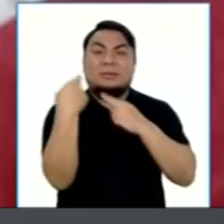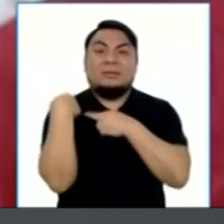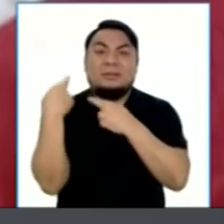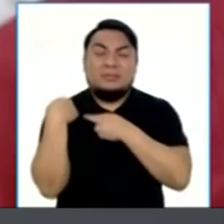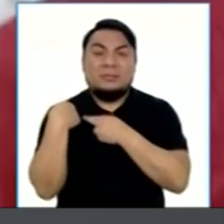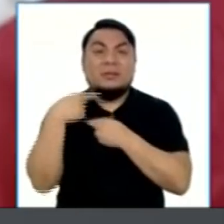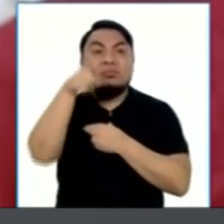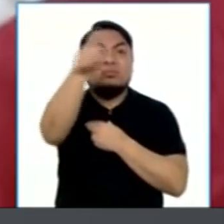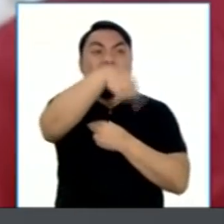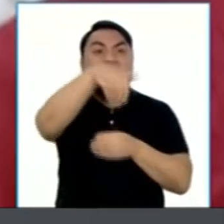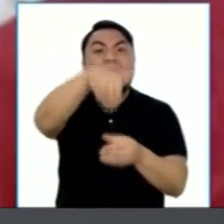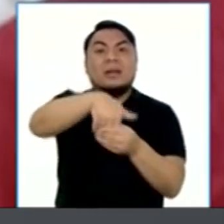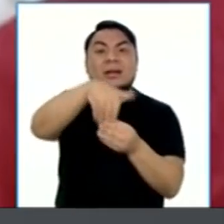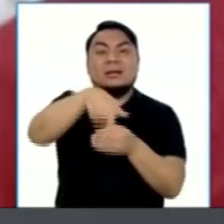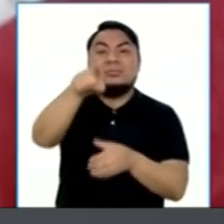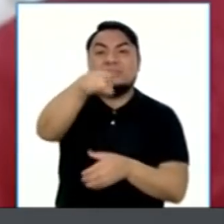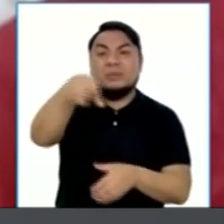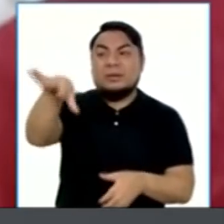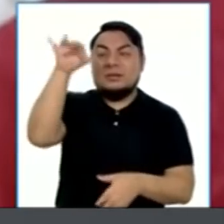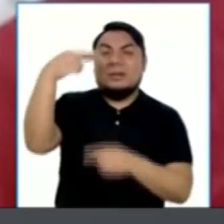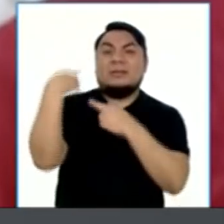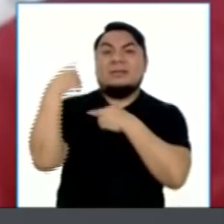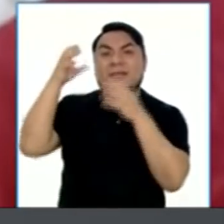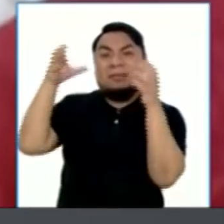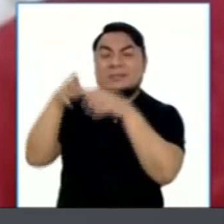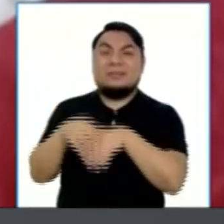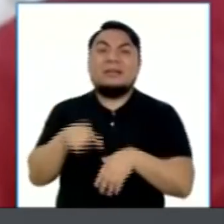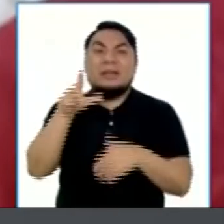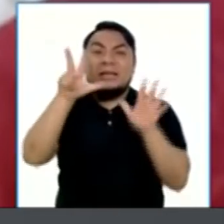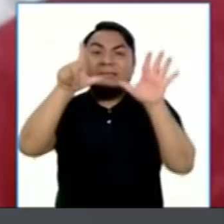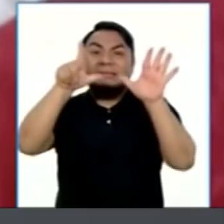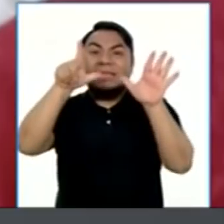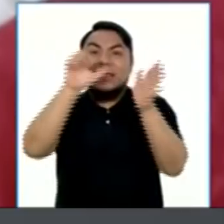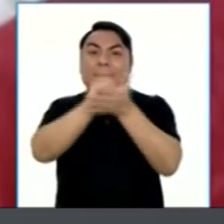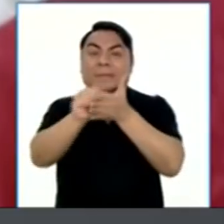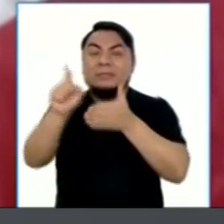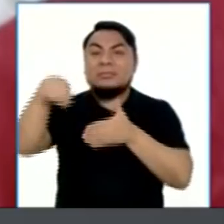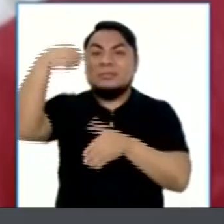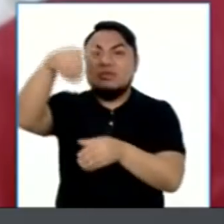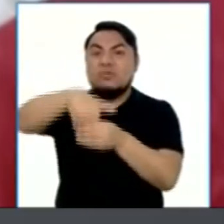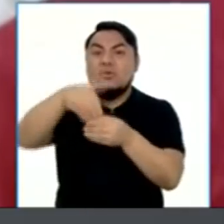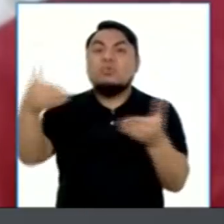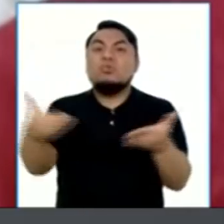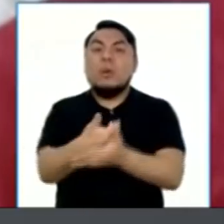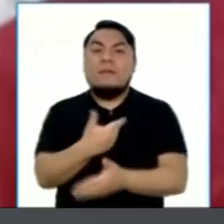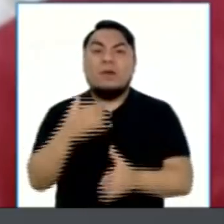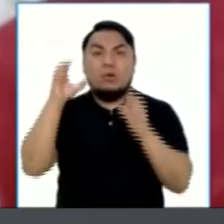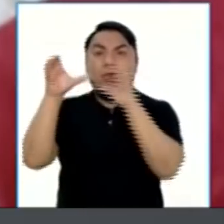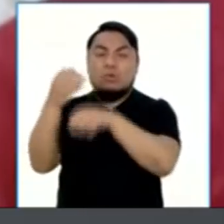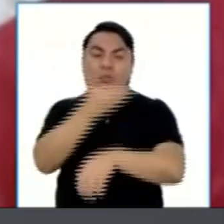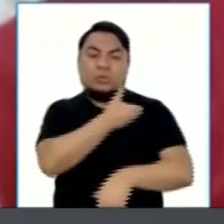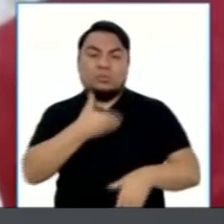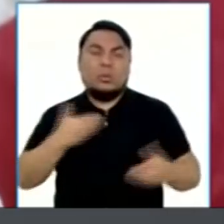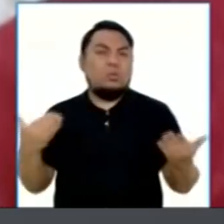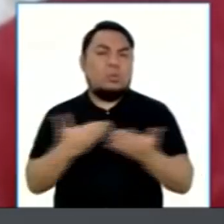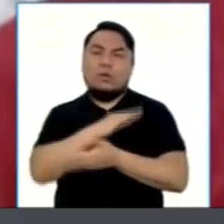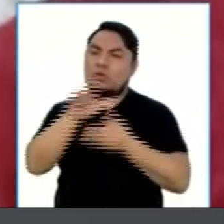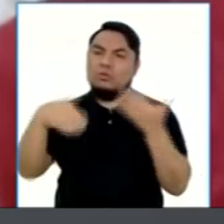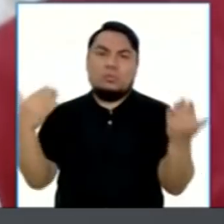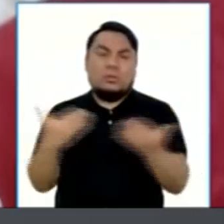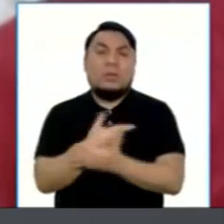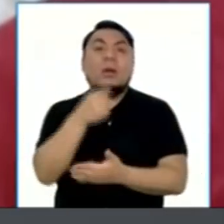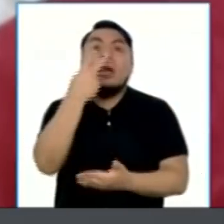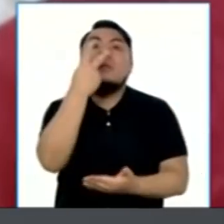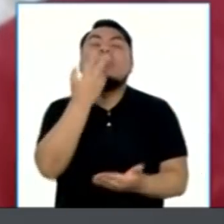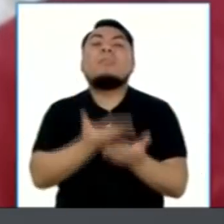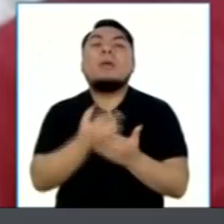responsables de las autoridades que elegimos. Estamos a 7 meses de las elecciones. Veamos la actitud y